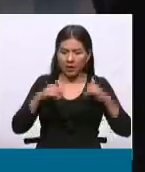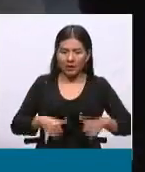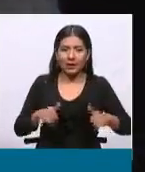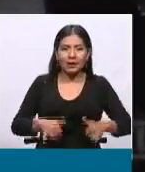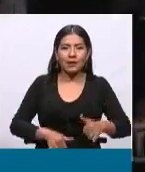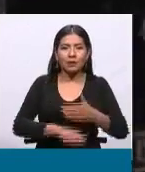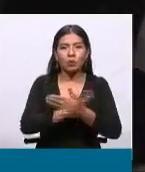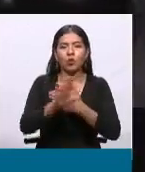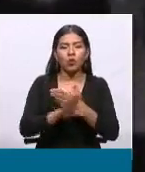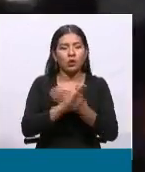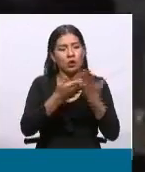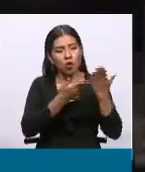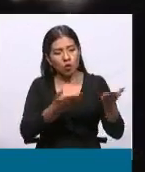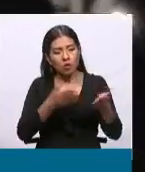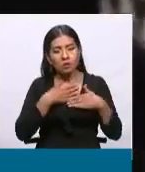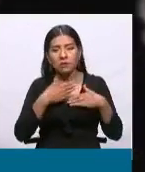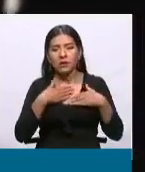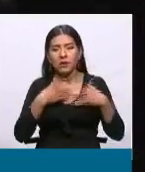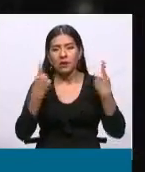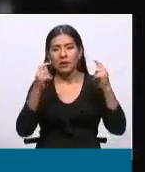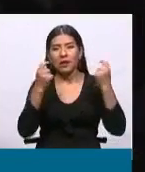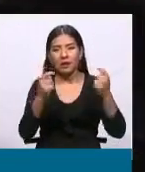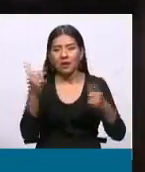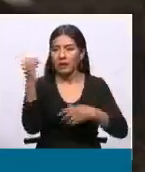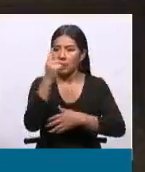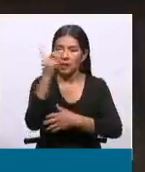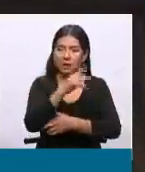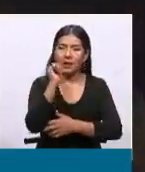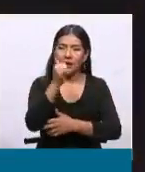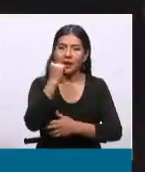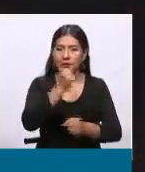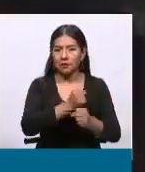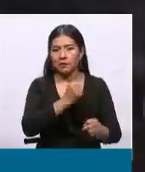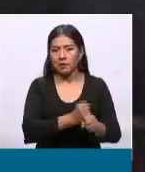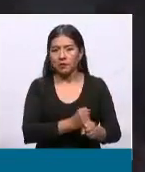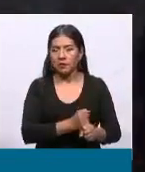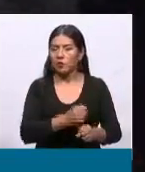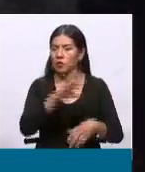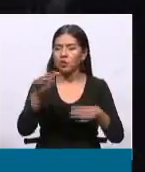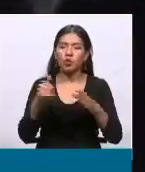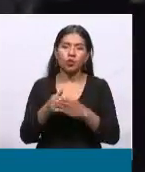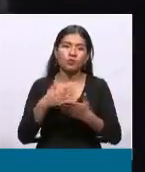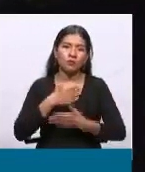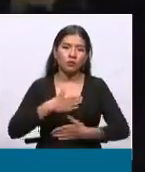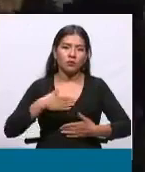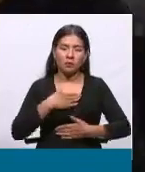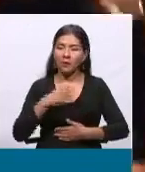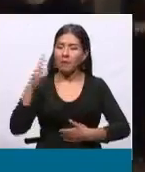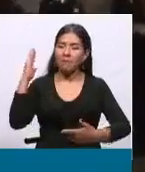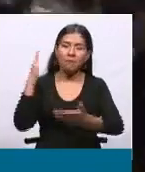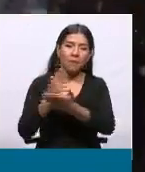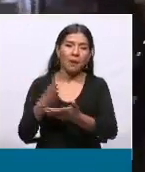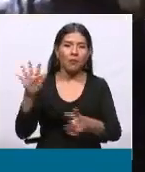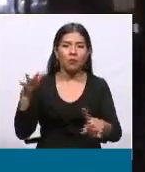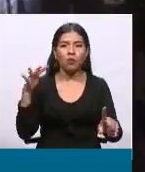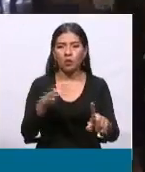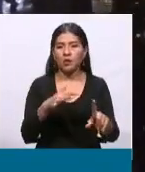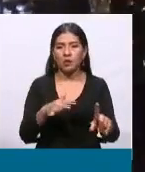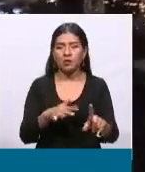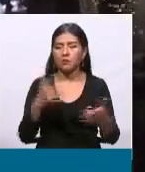protegiendo lo que es su diario vivir. Paren la violencia en Santa Cruz. Está